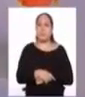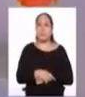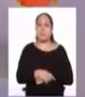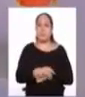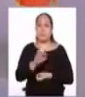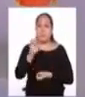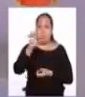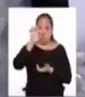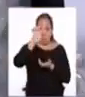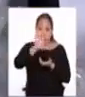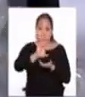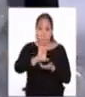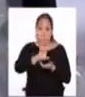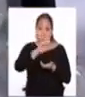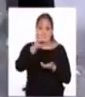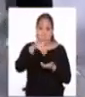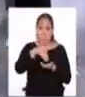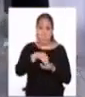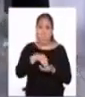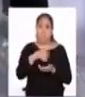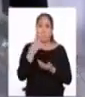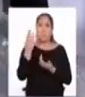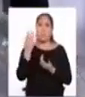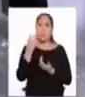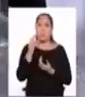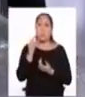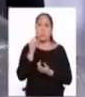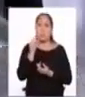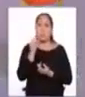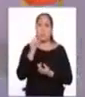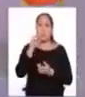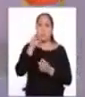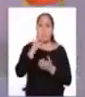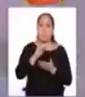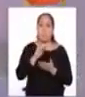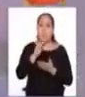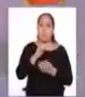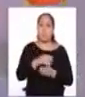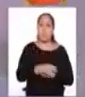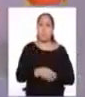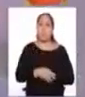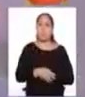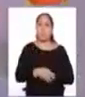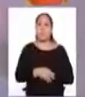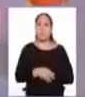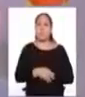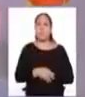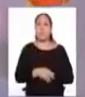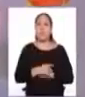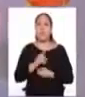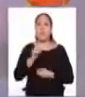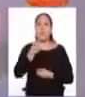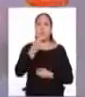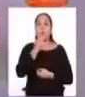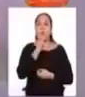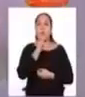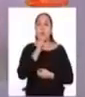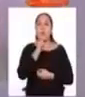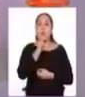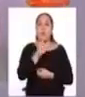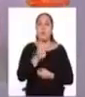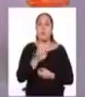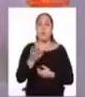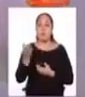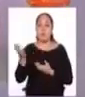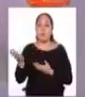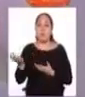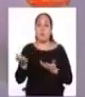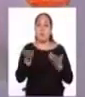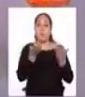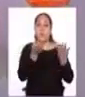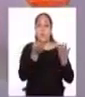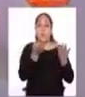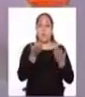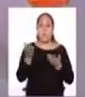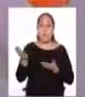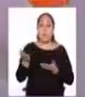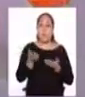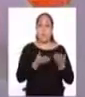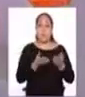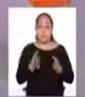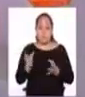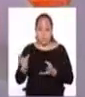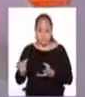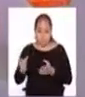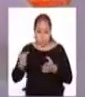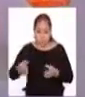¿Así? Así es, que tener un poco de presión. Ujú. Ahora lo único que falta es llevar todo ese bol con el tarrito